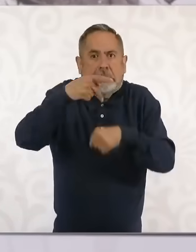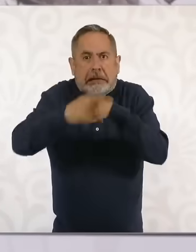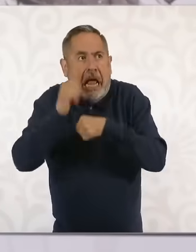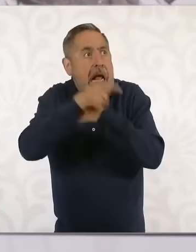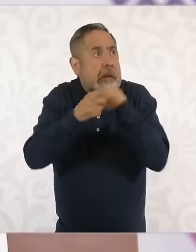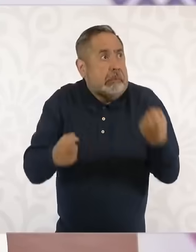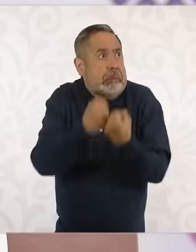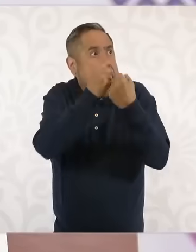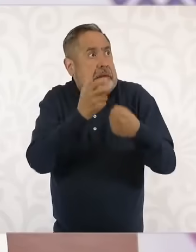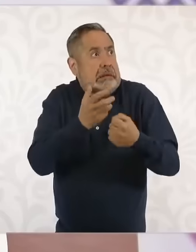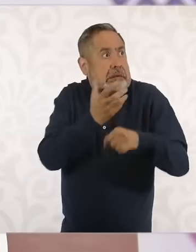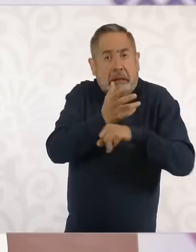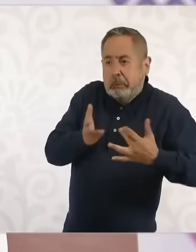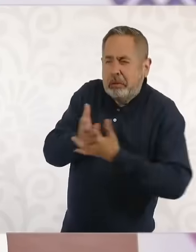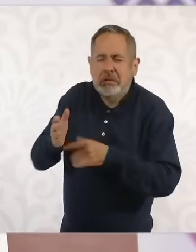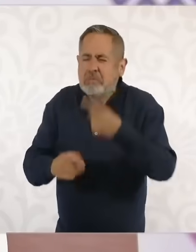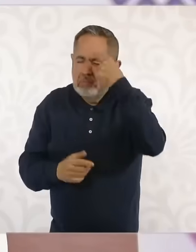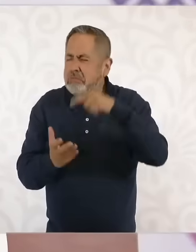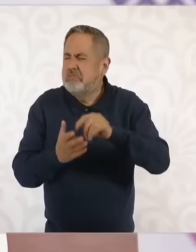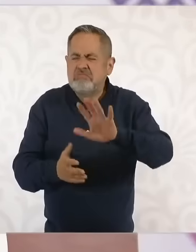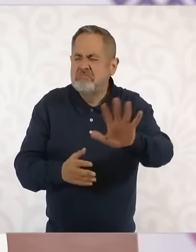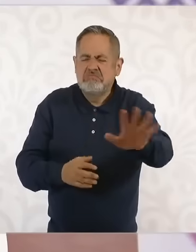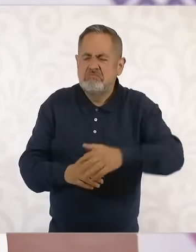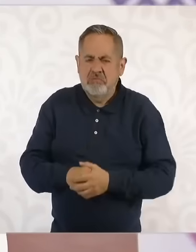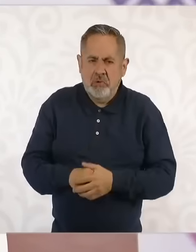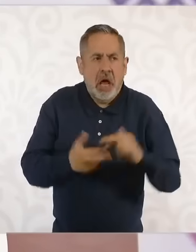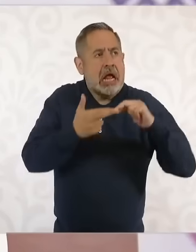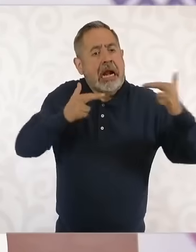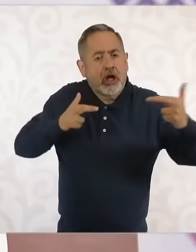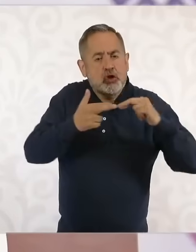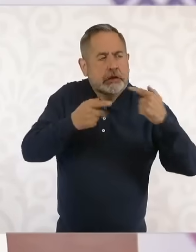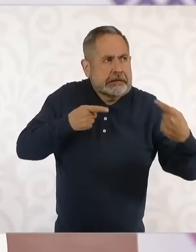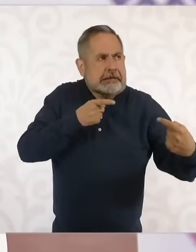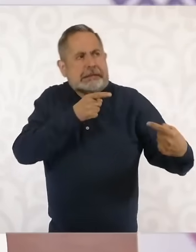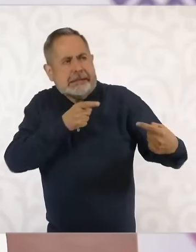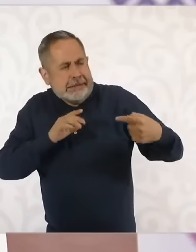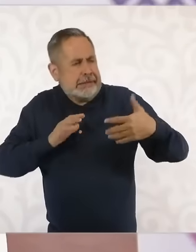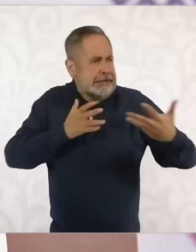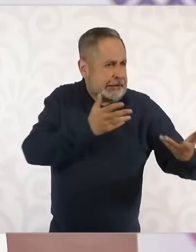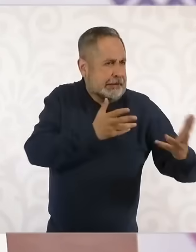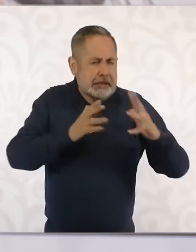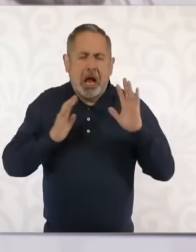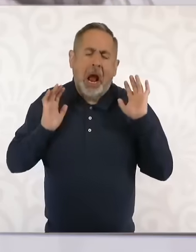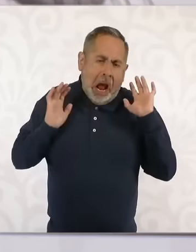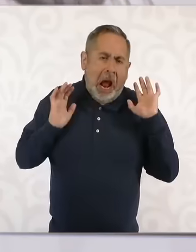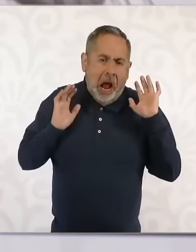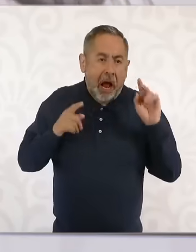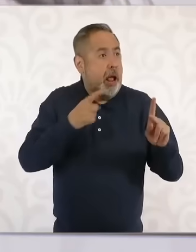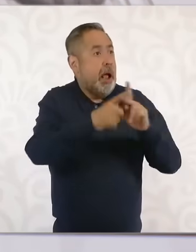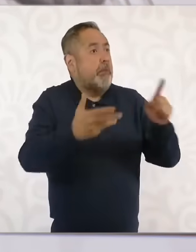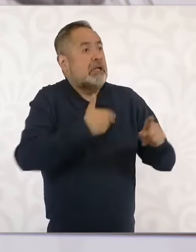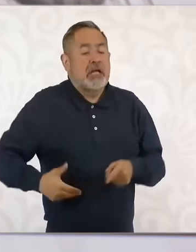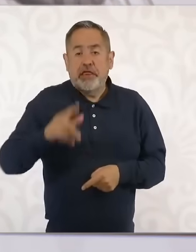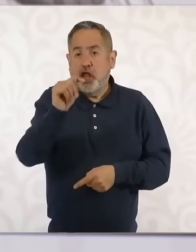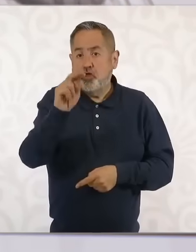México. En la relación con Estados Unidos, pues sí hay una situación especial que estamos viviendo desde que llegó el presidente